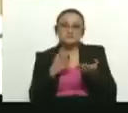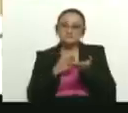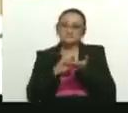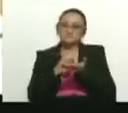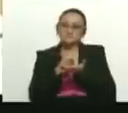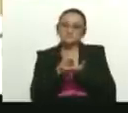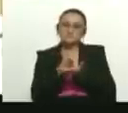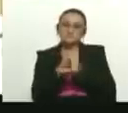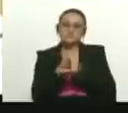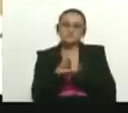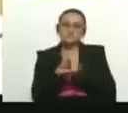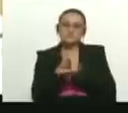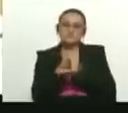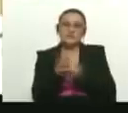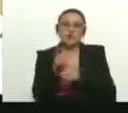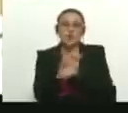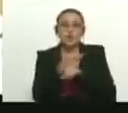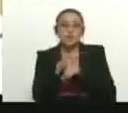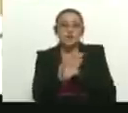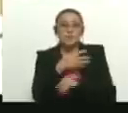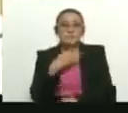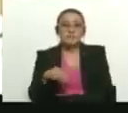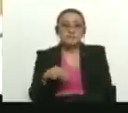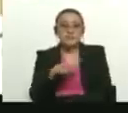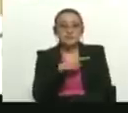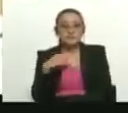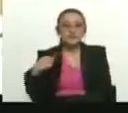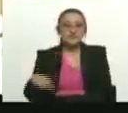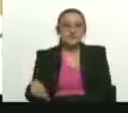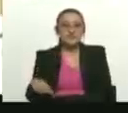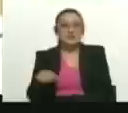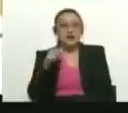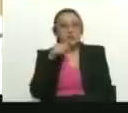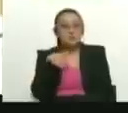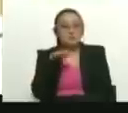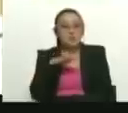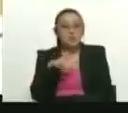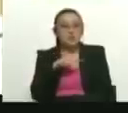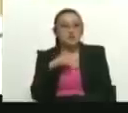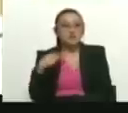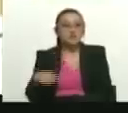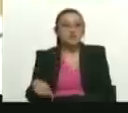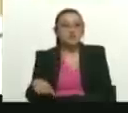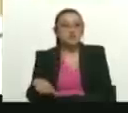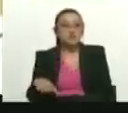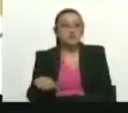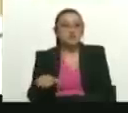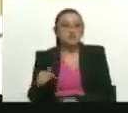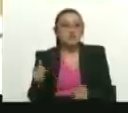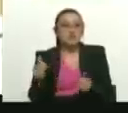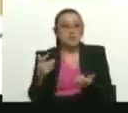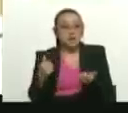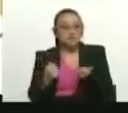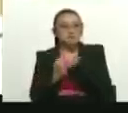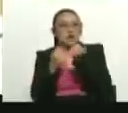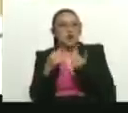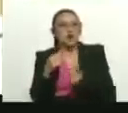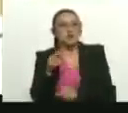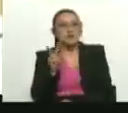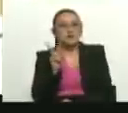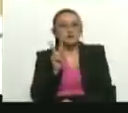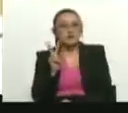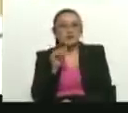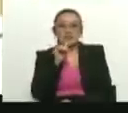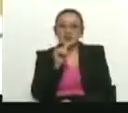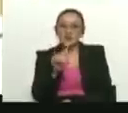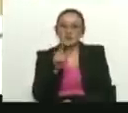firmeza del gobierno del presidente Xi Jinping, del pueblo chino, para acompañar a Venezuela en la denuncia